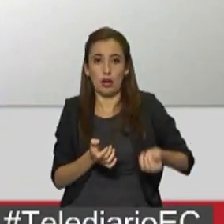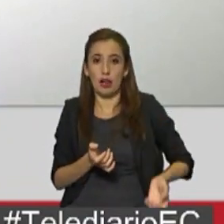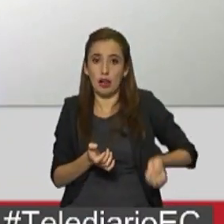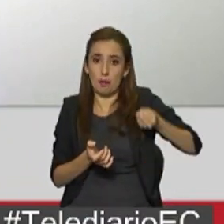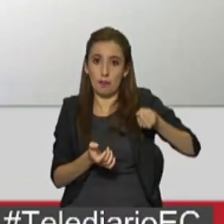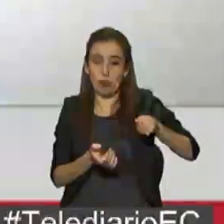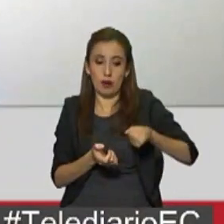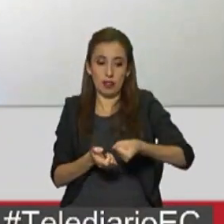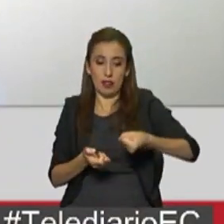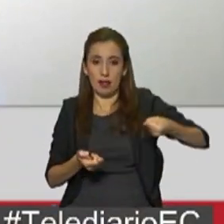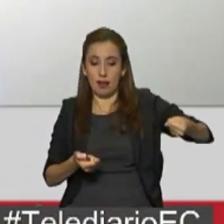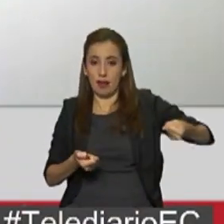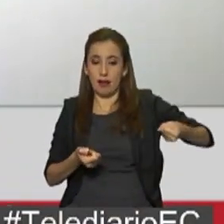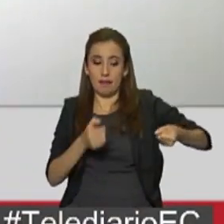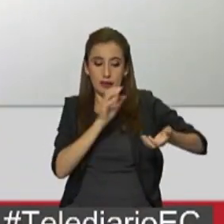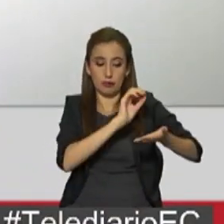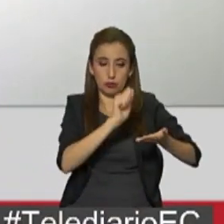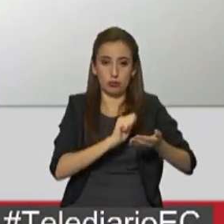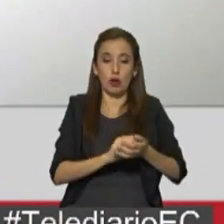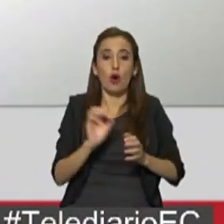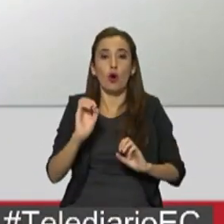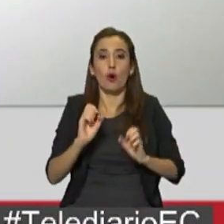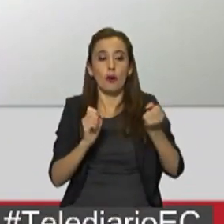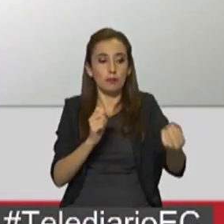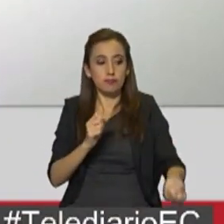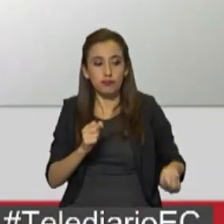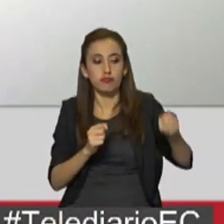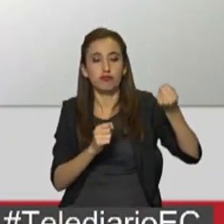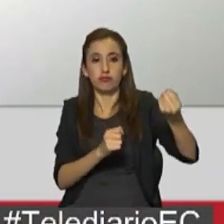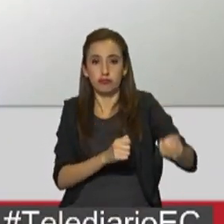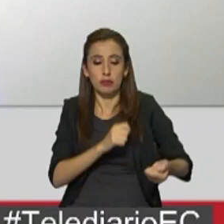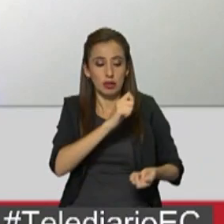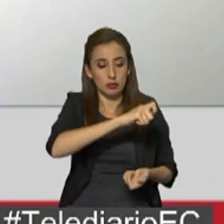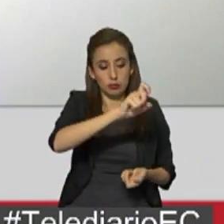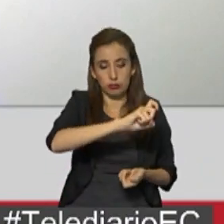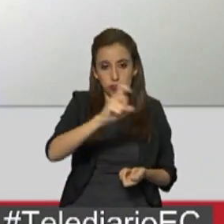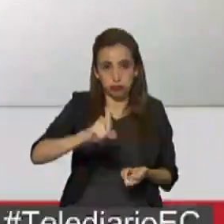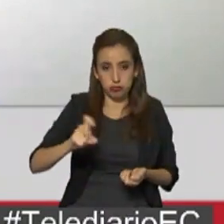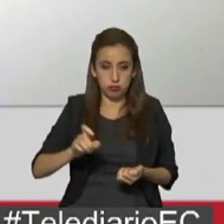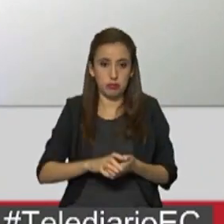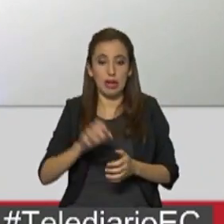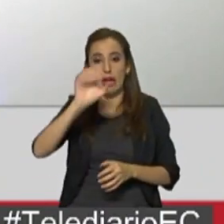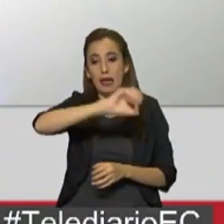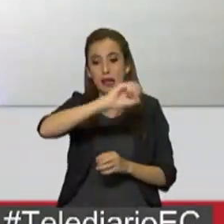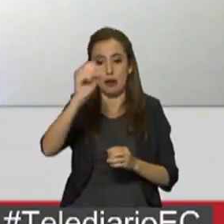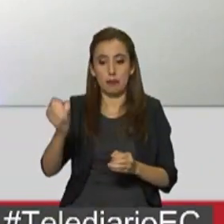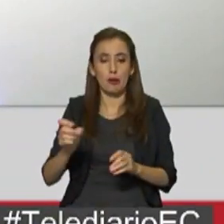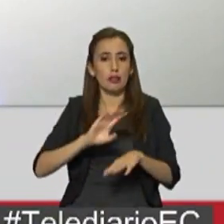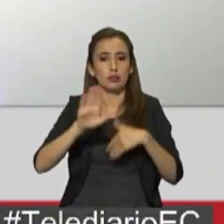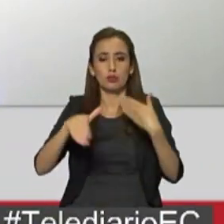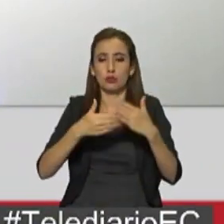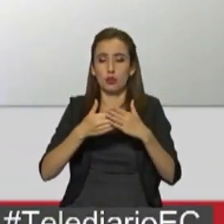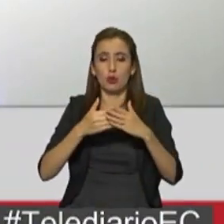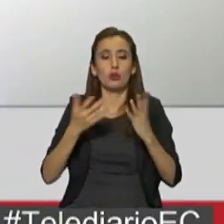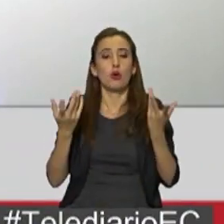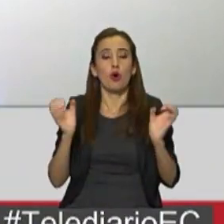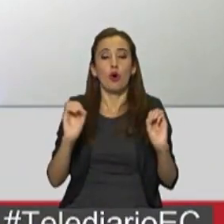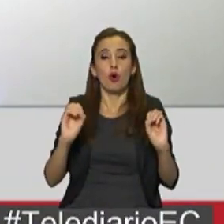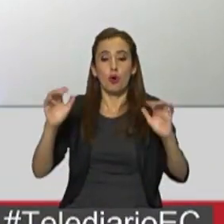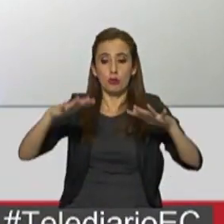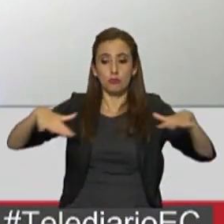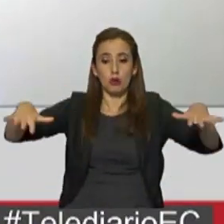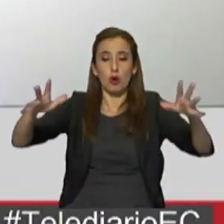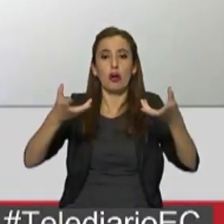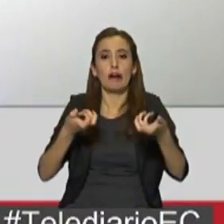puertas los botones de abril izar a los vídeos el volante como les decía las perillas de aire